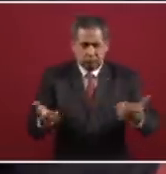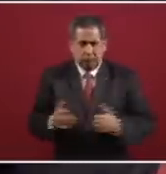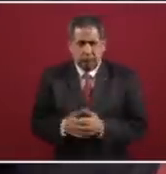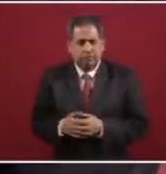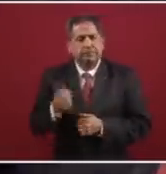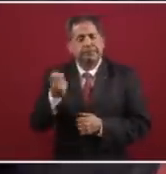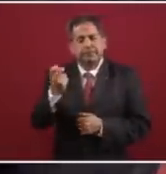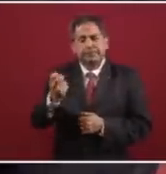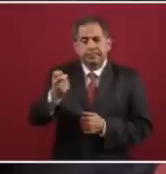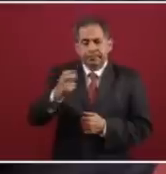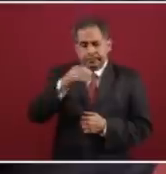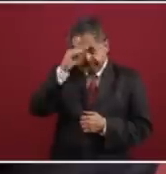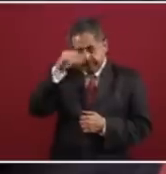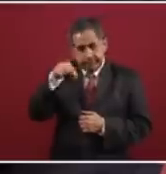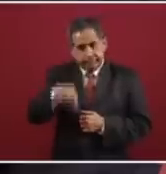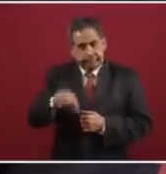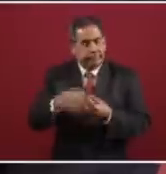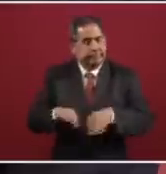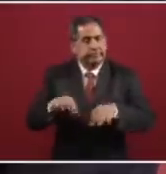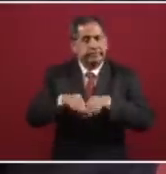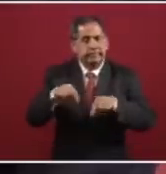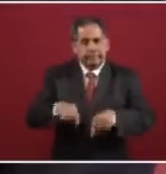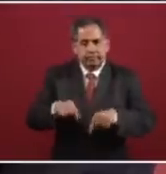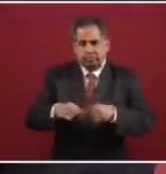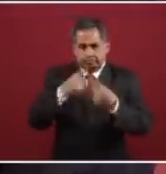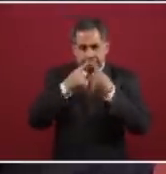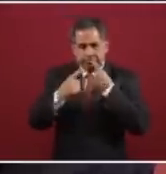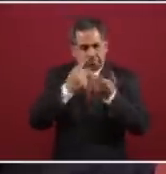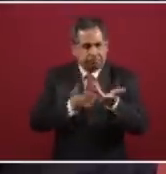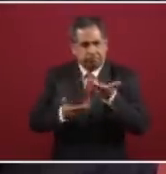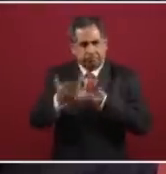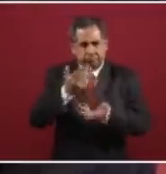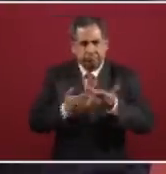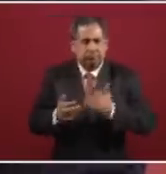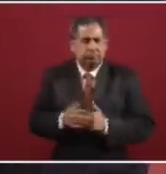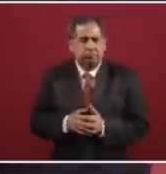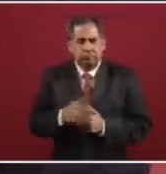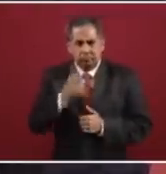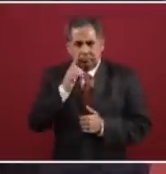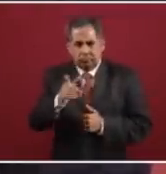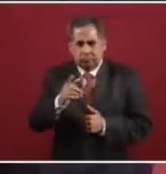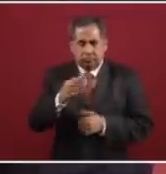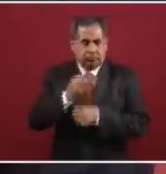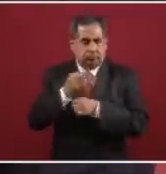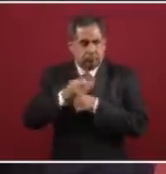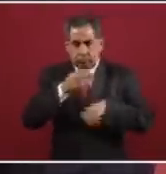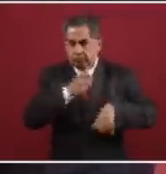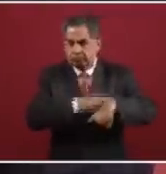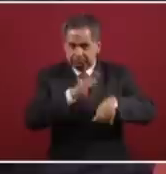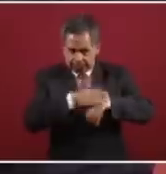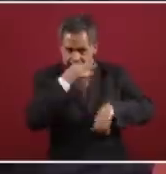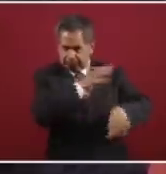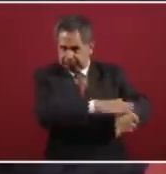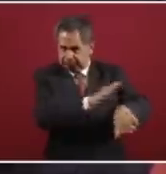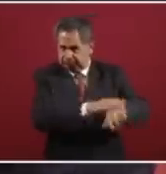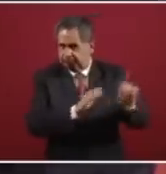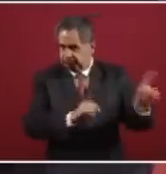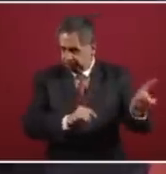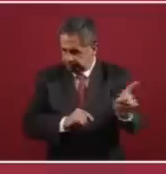Por eso es importante este diálogo, porque ahora me están escuchando